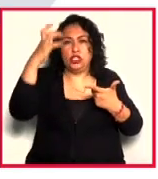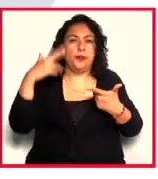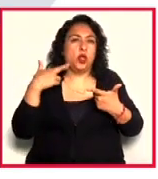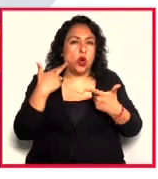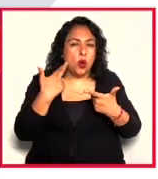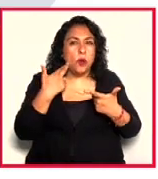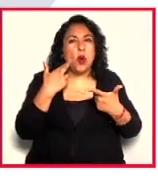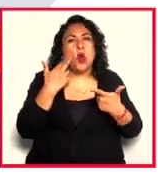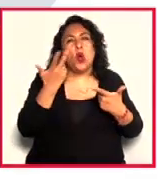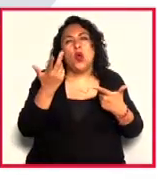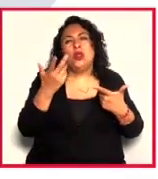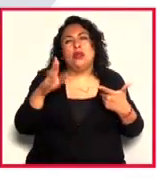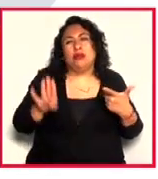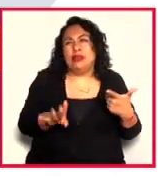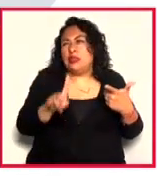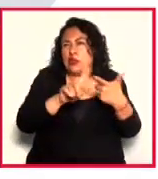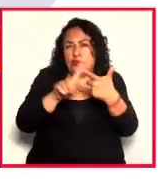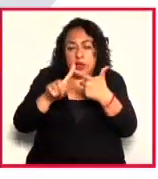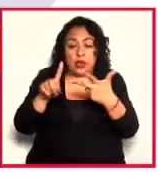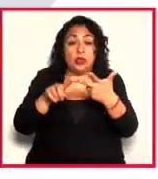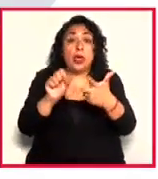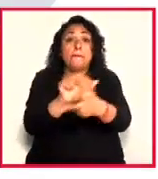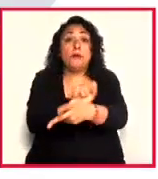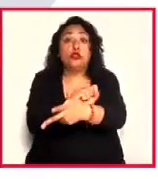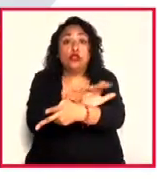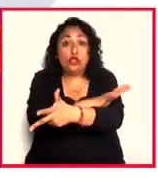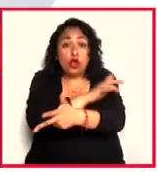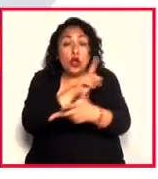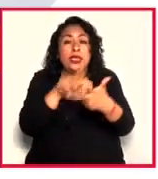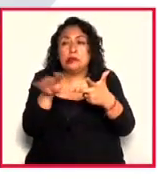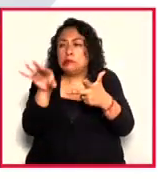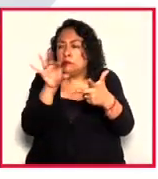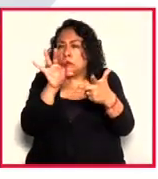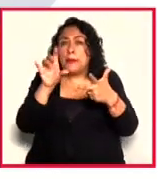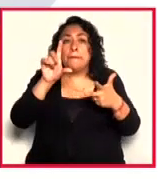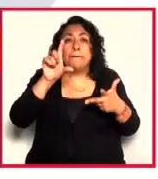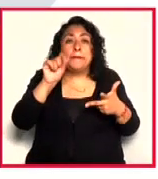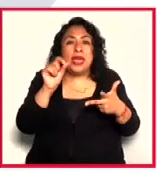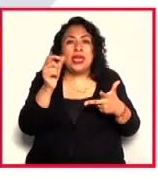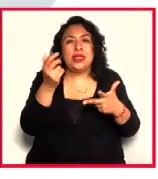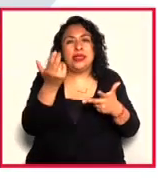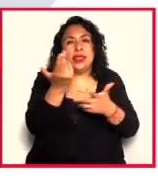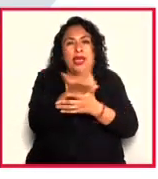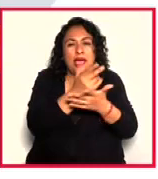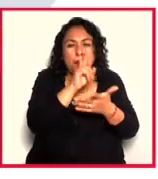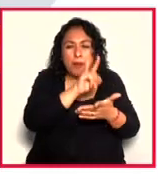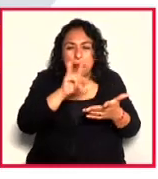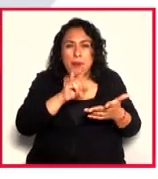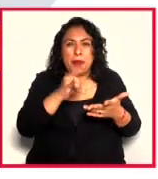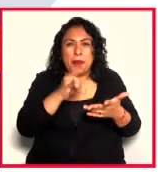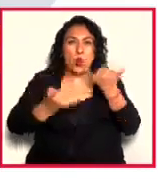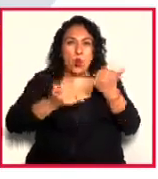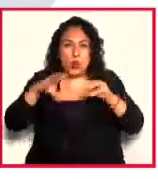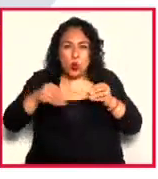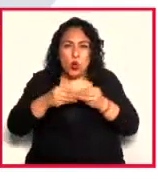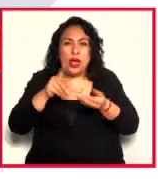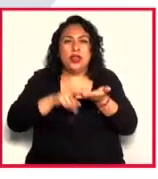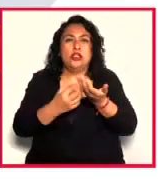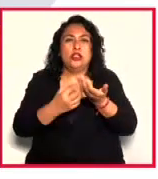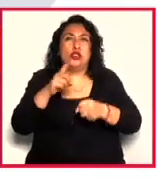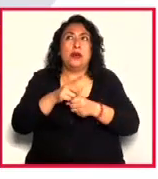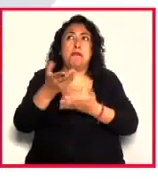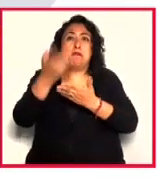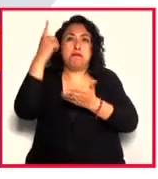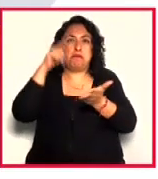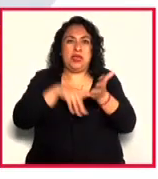y tipologías. Emociones, que destaca una selección de 20 cómics y juguetes que forman parte de la sociedad desde